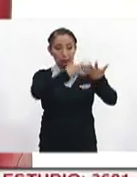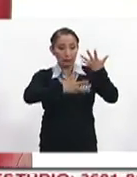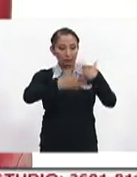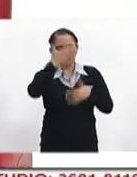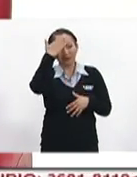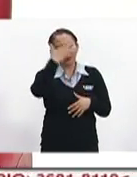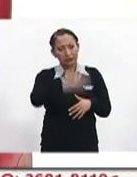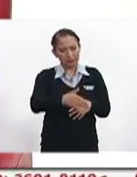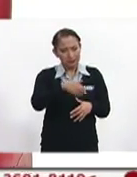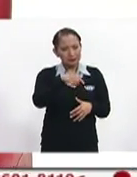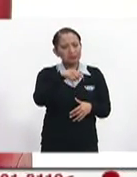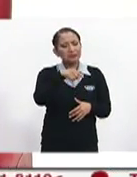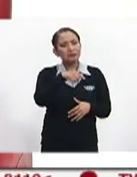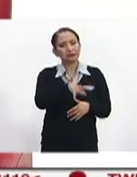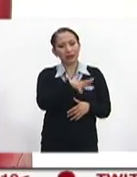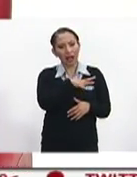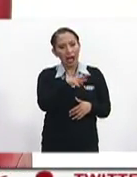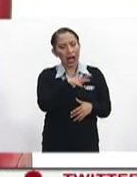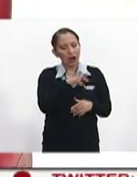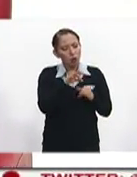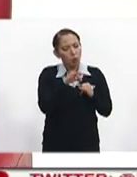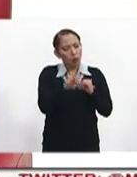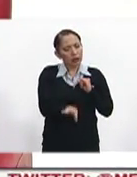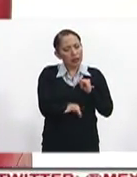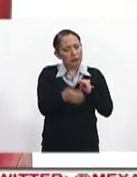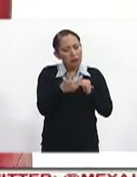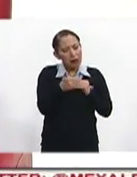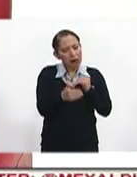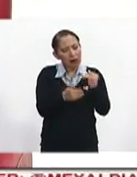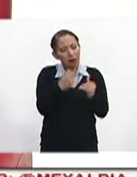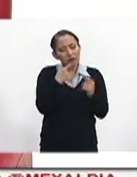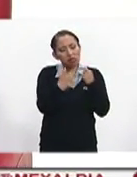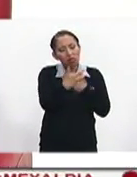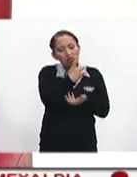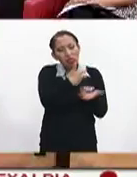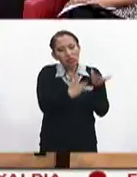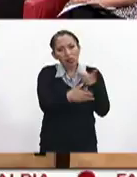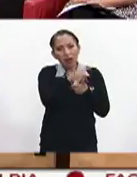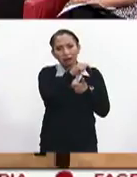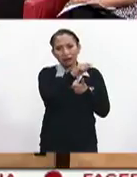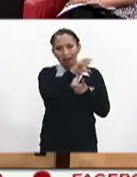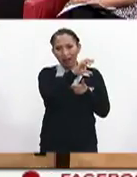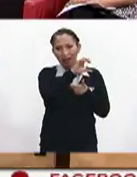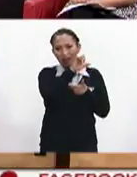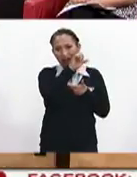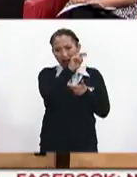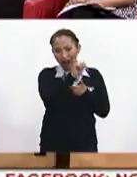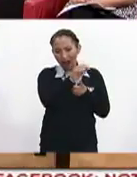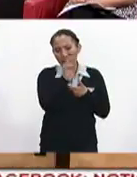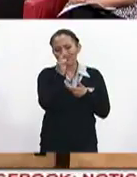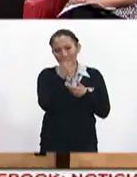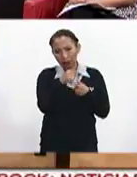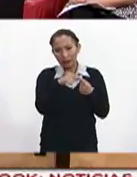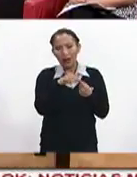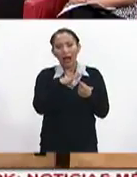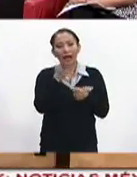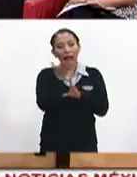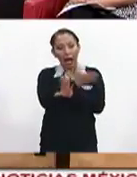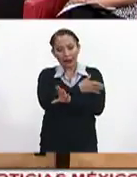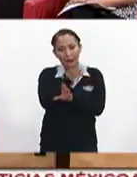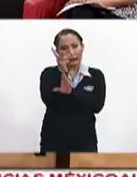que estamos en las últimas partes de la renegociación del Tratado de Libre Comercio. Se había